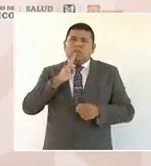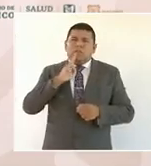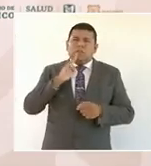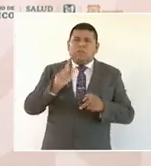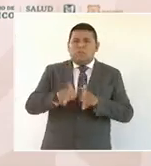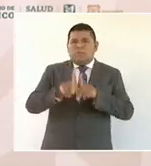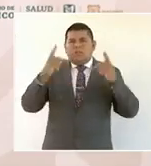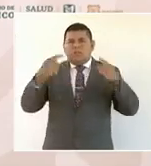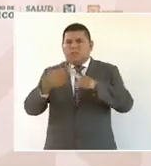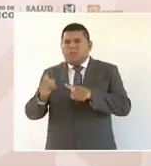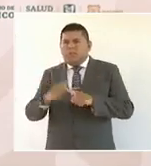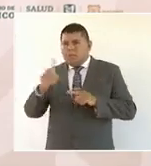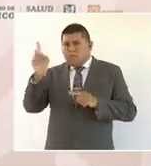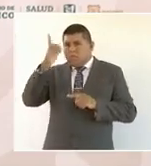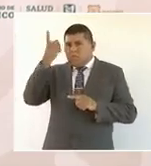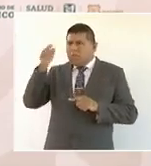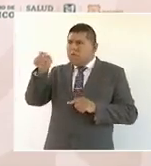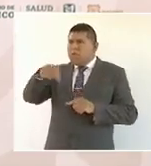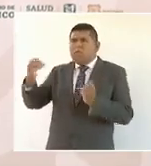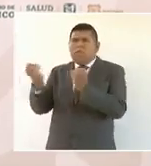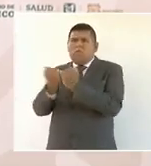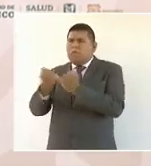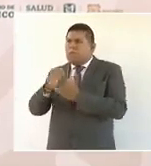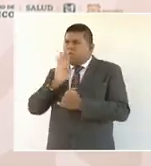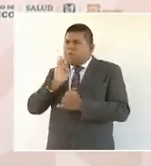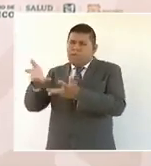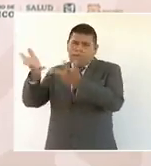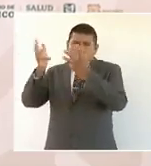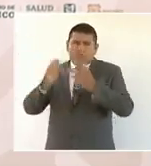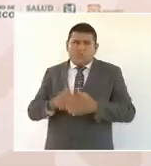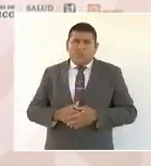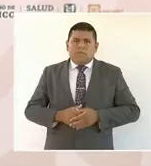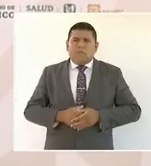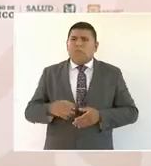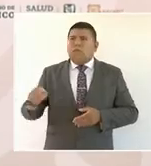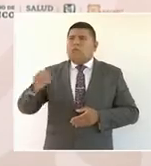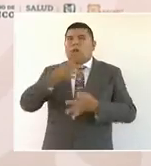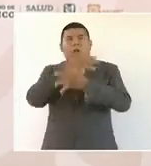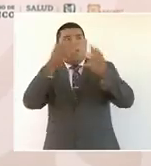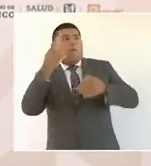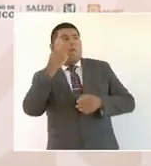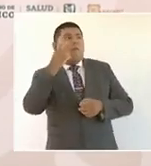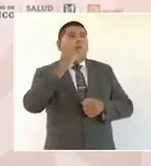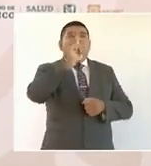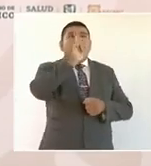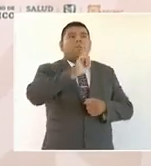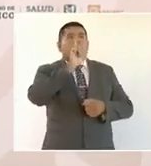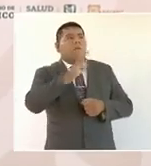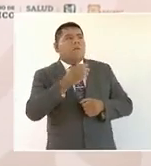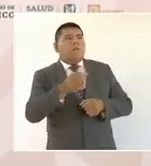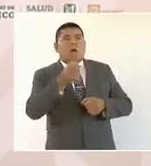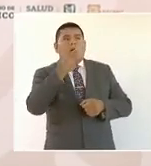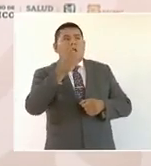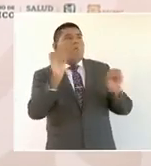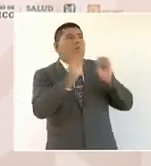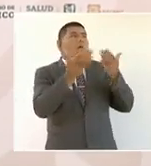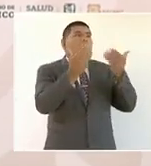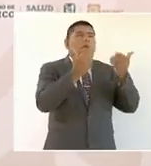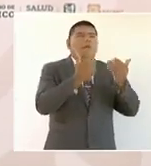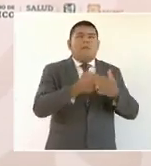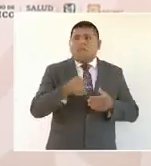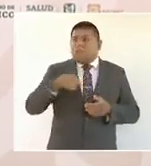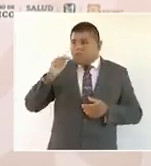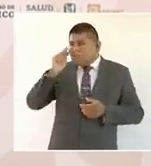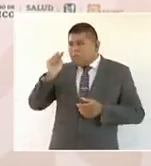y pensaban que con la campaña de que no había medicamentos, usaron, y me dolía muchísimo, hasta